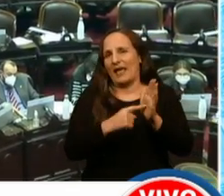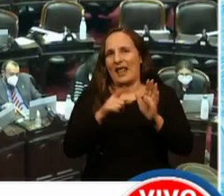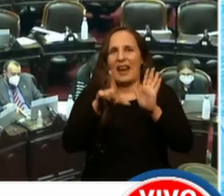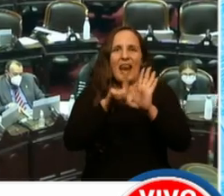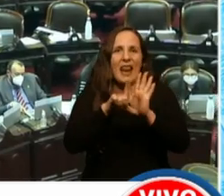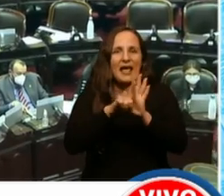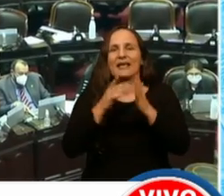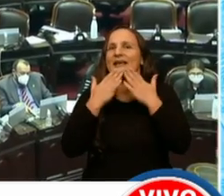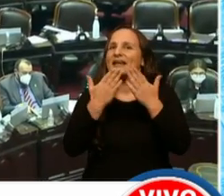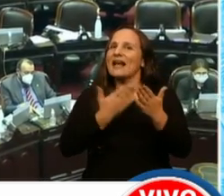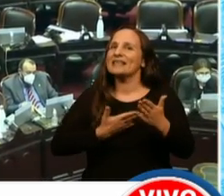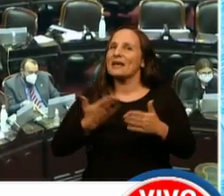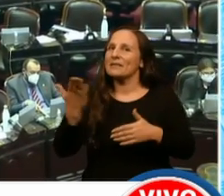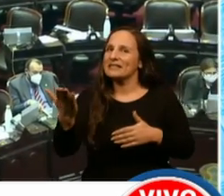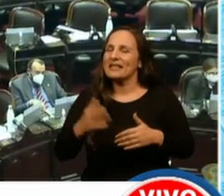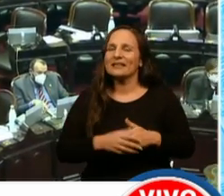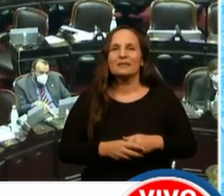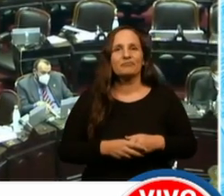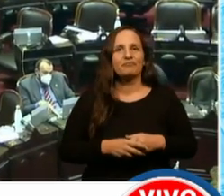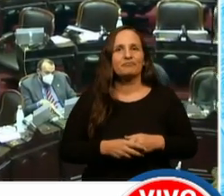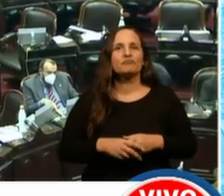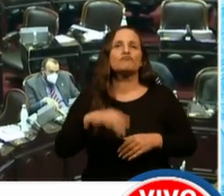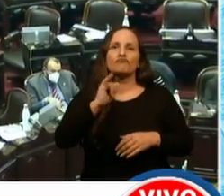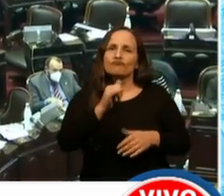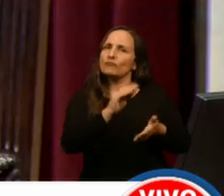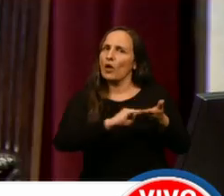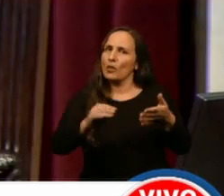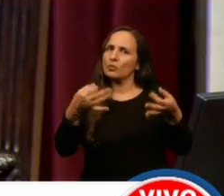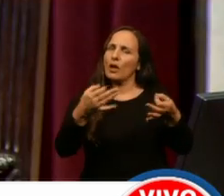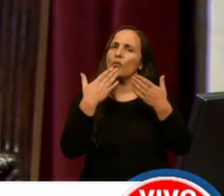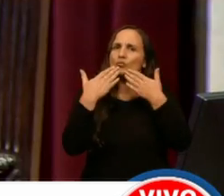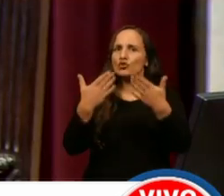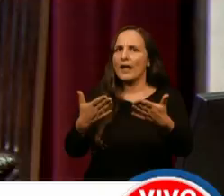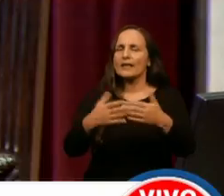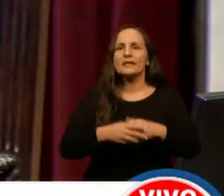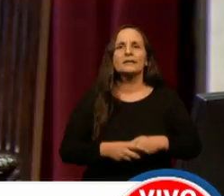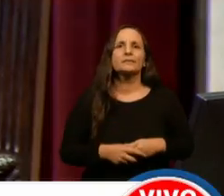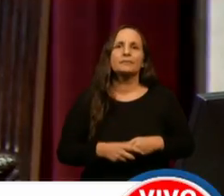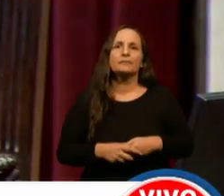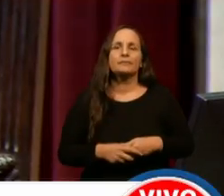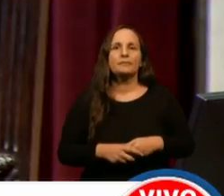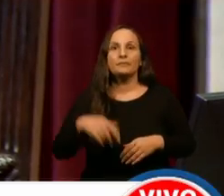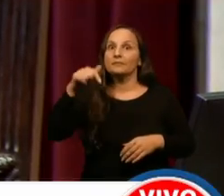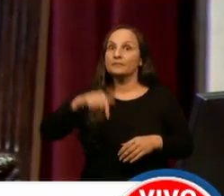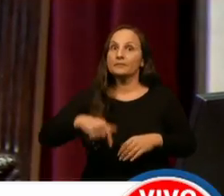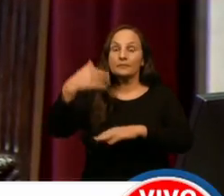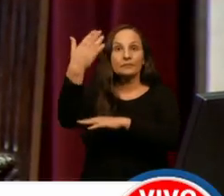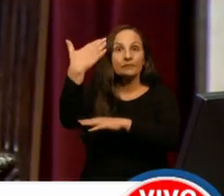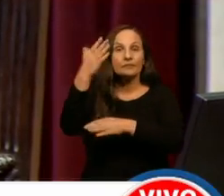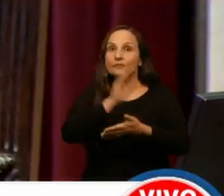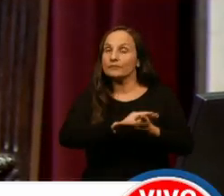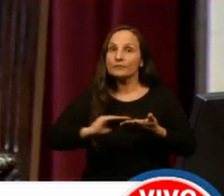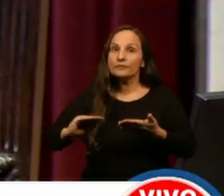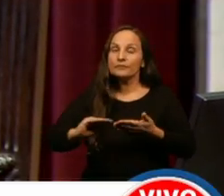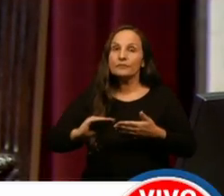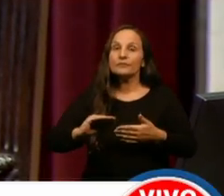ley gracias presidente así se hará diputado muchas gracias continúa en uso de la palabra